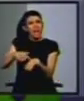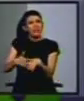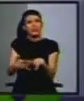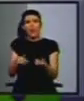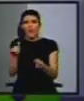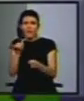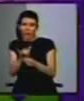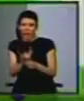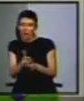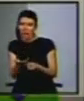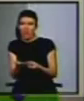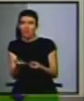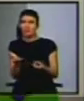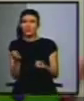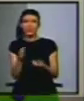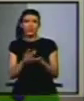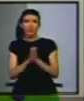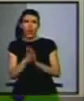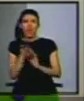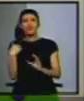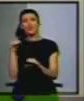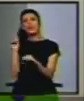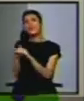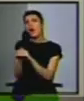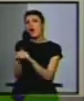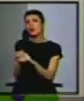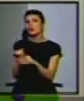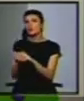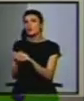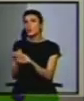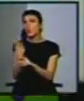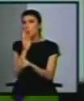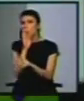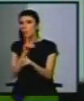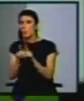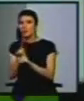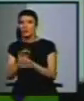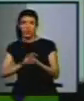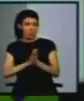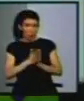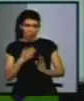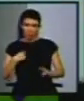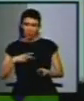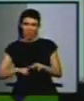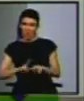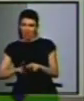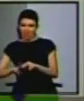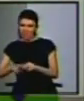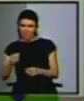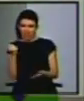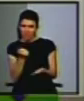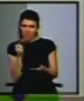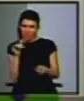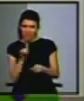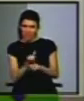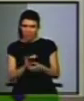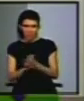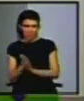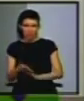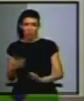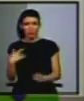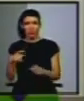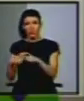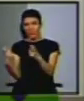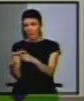falsificaciones de depósito en custodia, todo eso lo hice yo. ¿Qué hizo usted? Yo hice los vouchers